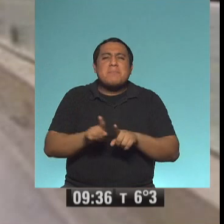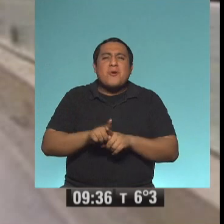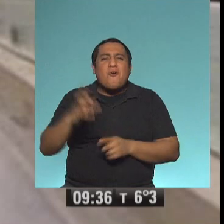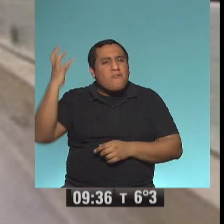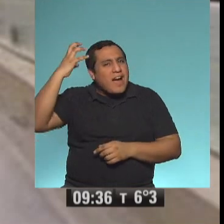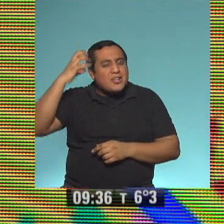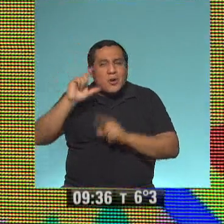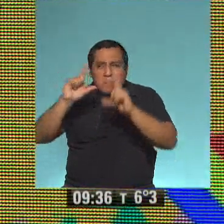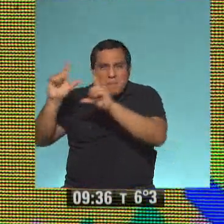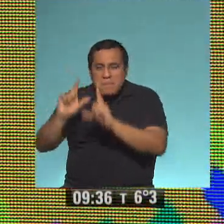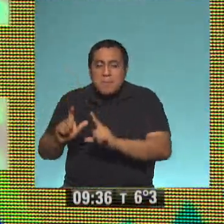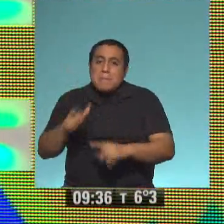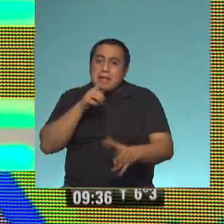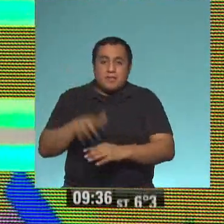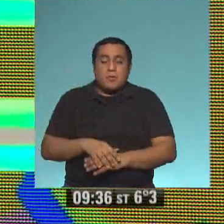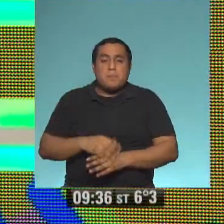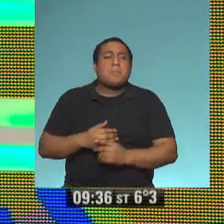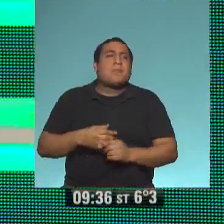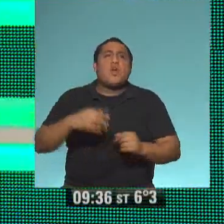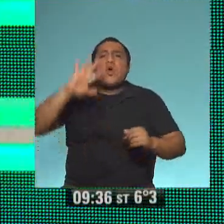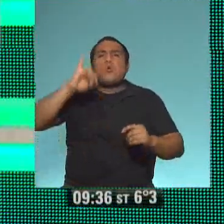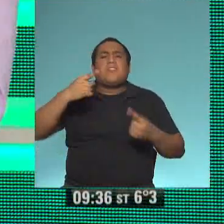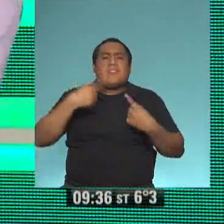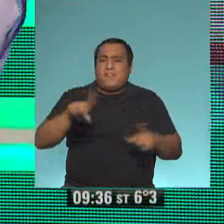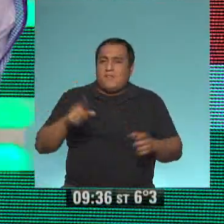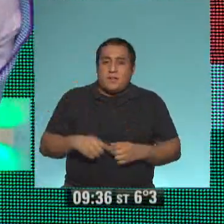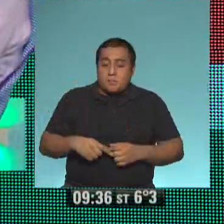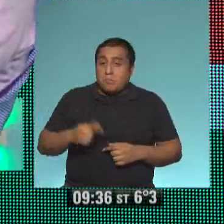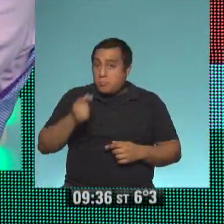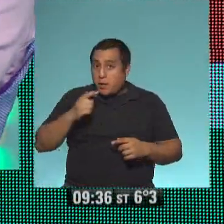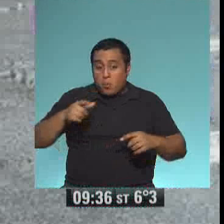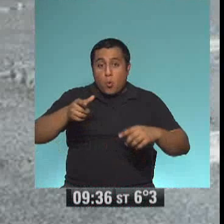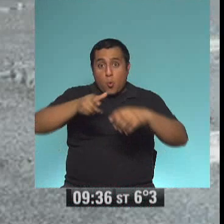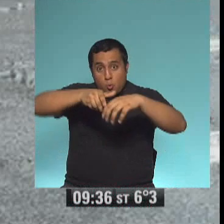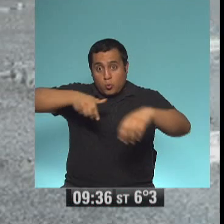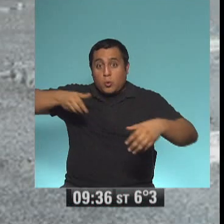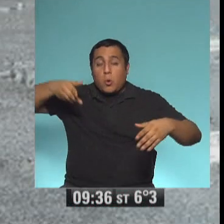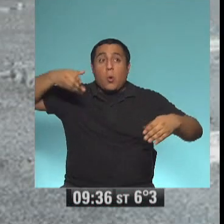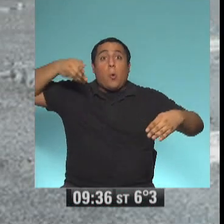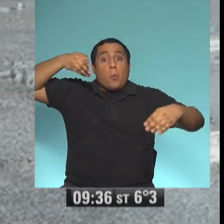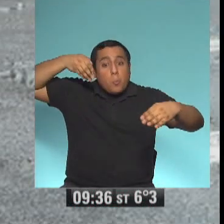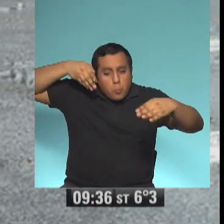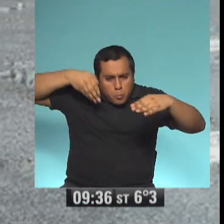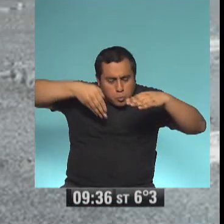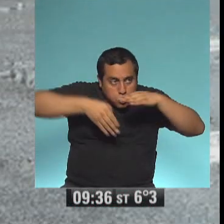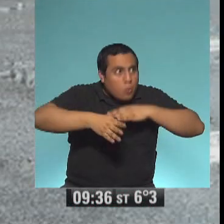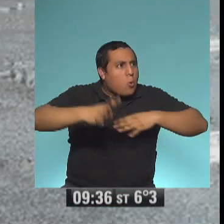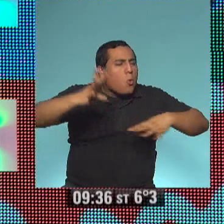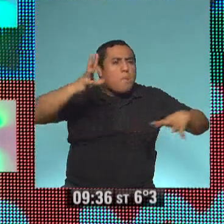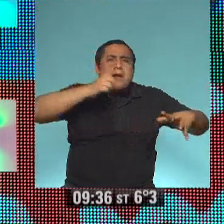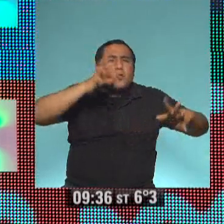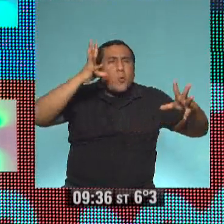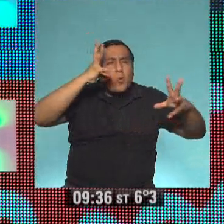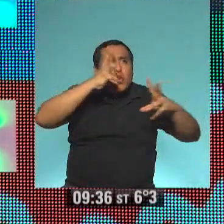vieron que las luces son distintas en los túneles, porque uno apenas entra en el túnel, está como todo oscuro, ¿no? Da